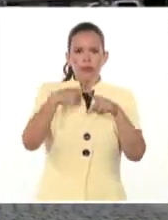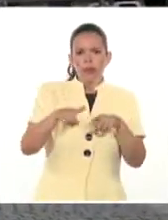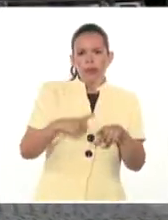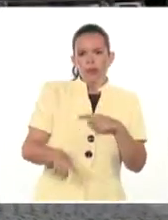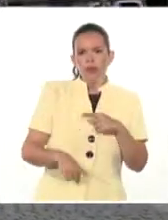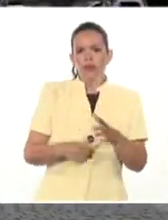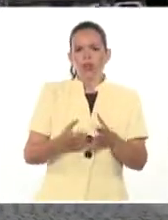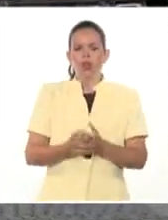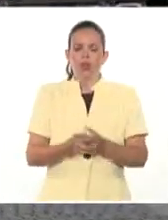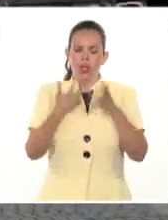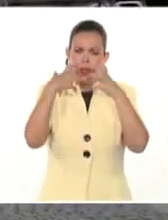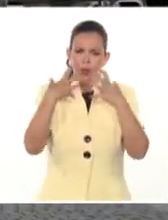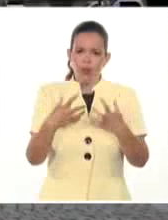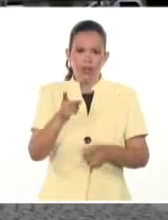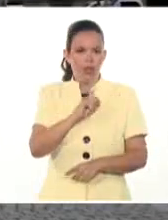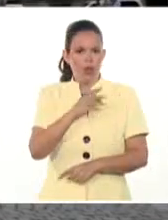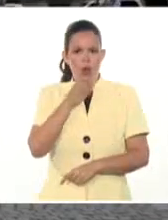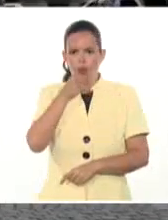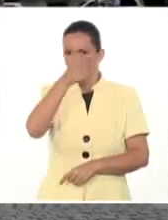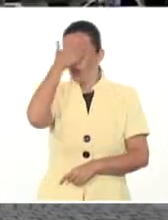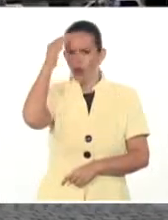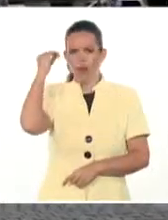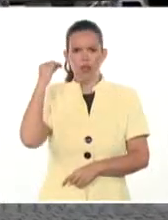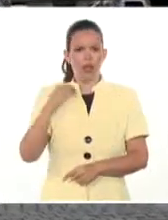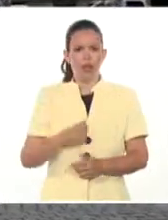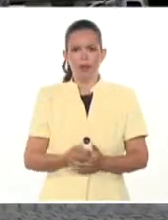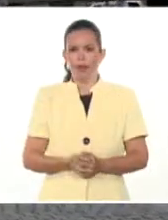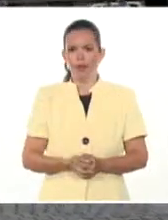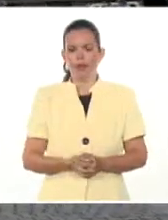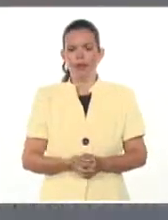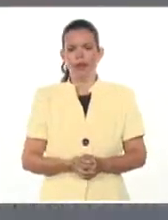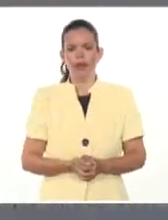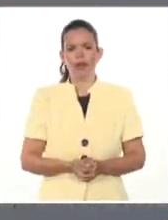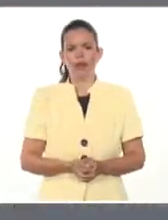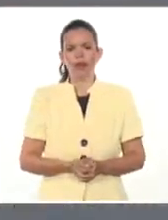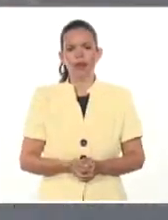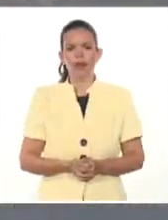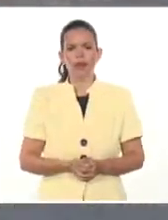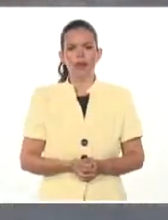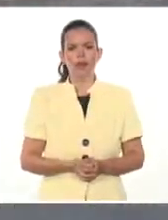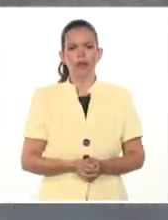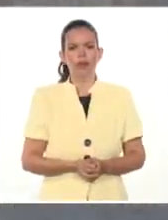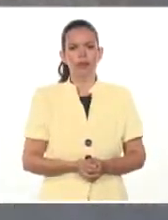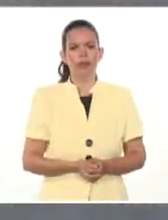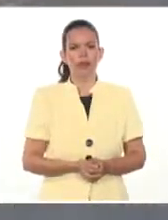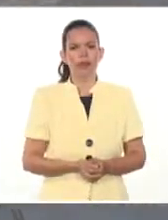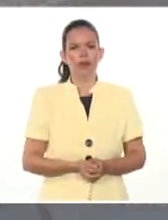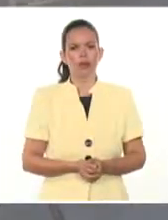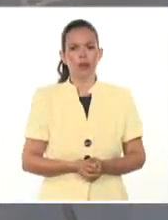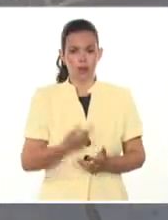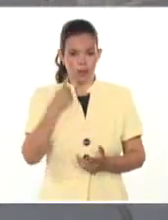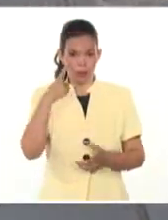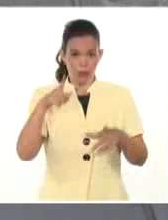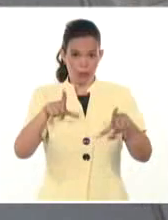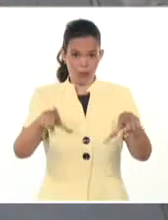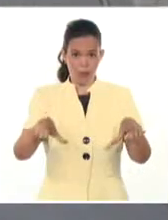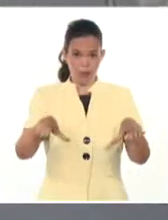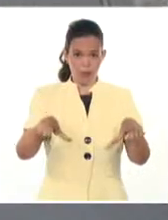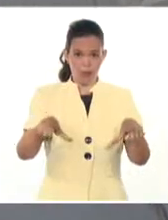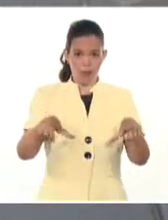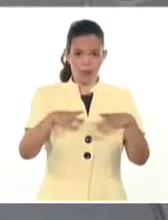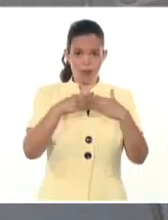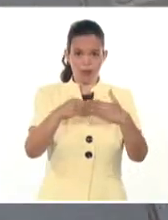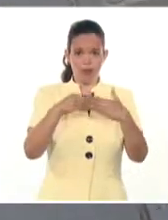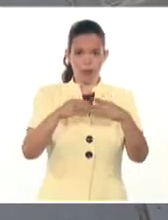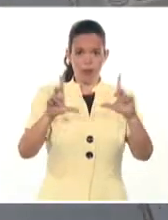ser repetidos en la historia y hay personas y hechos que no pueden ser tolerados. Él traduce esta placa que se encuentra en el piso. Es del